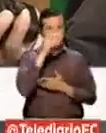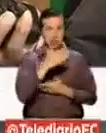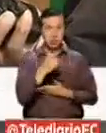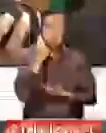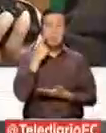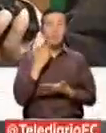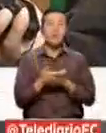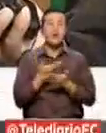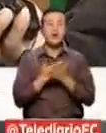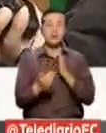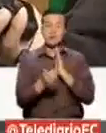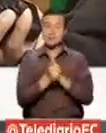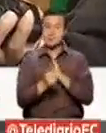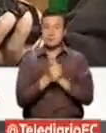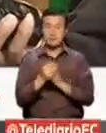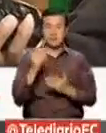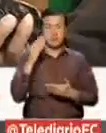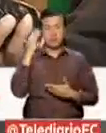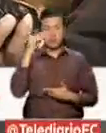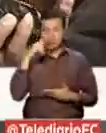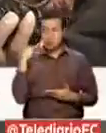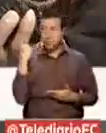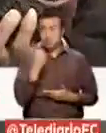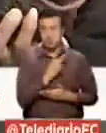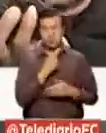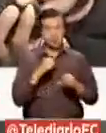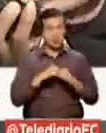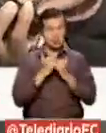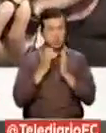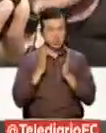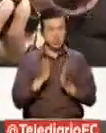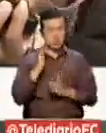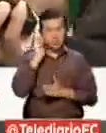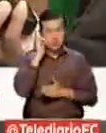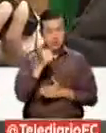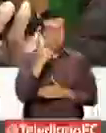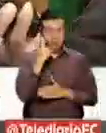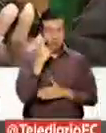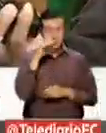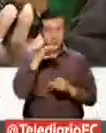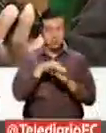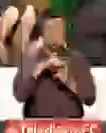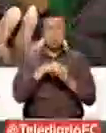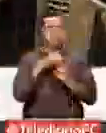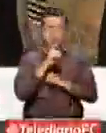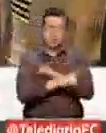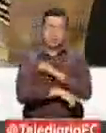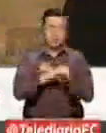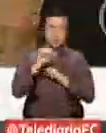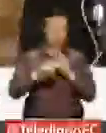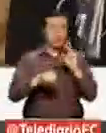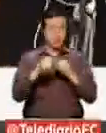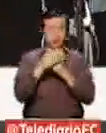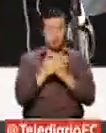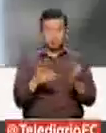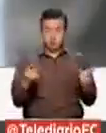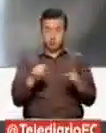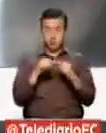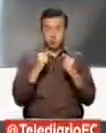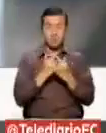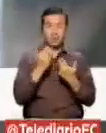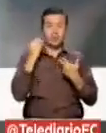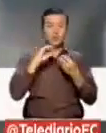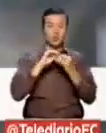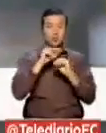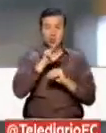es la capacidad política que tengamos los legisladores el día de mañana para votar por una sanción o no. Mientras en Alianza País no hay